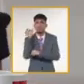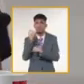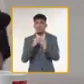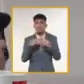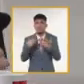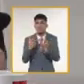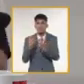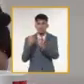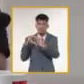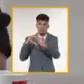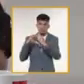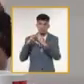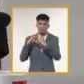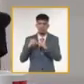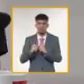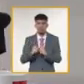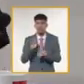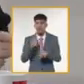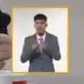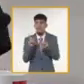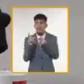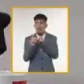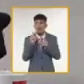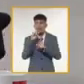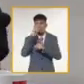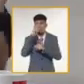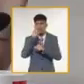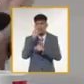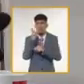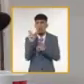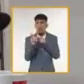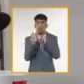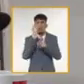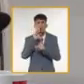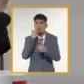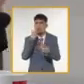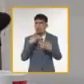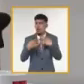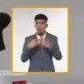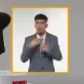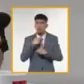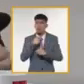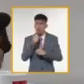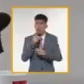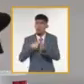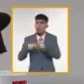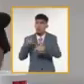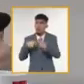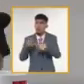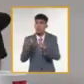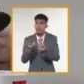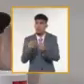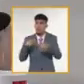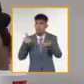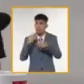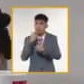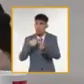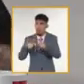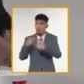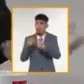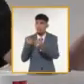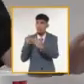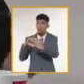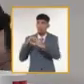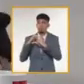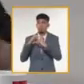elementos que pueden ser cuestionables, sencillamente no les preocupa, porque es una ecuación económica que está en función de la ganancia, de la popularidad. Si es popular, si